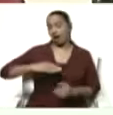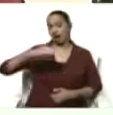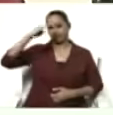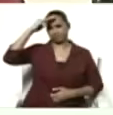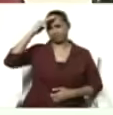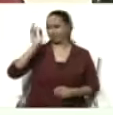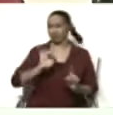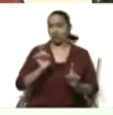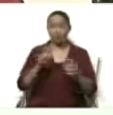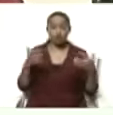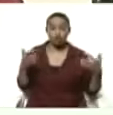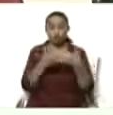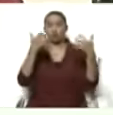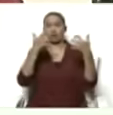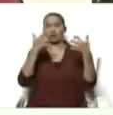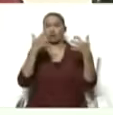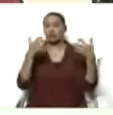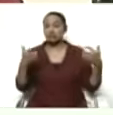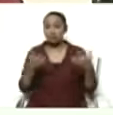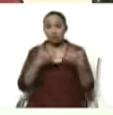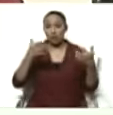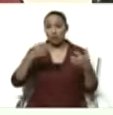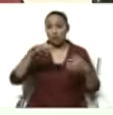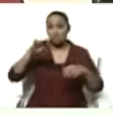se va un